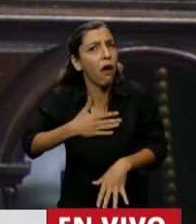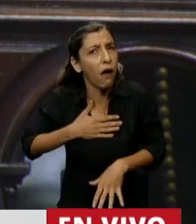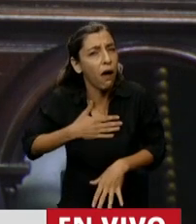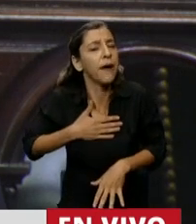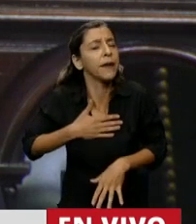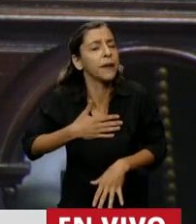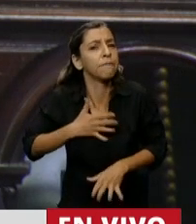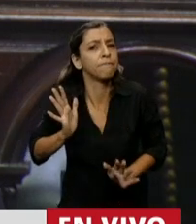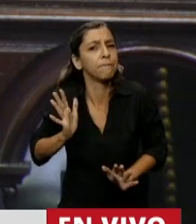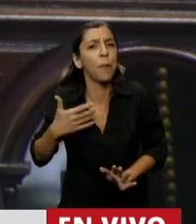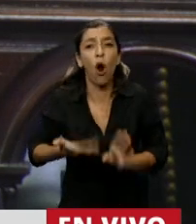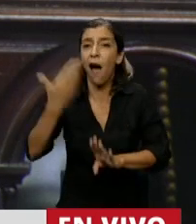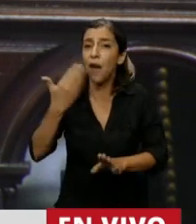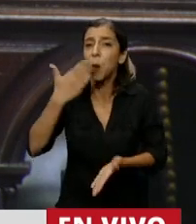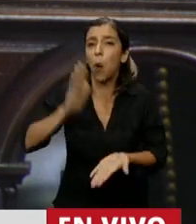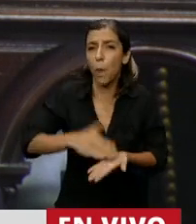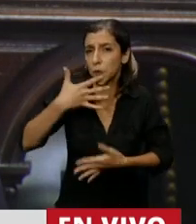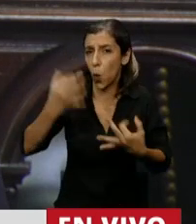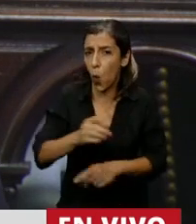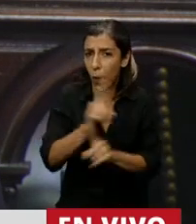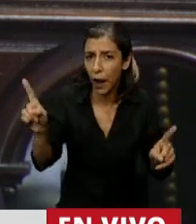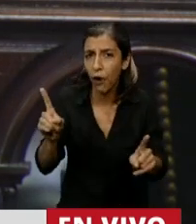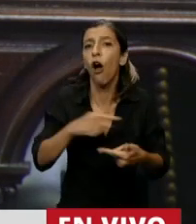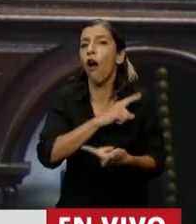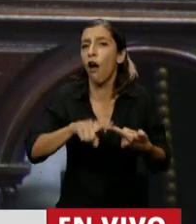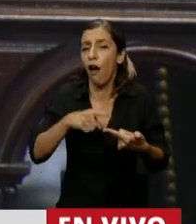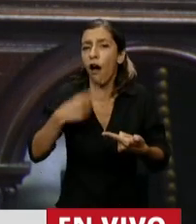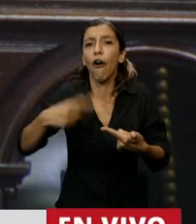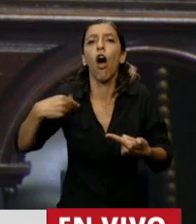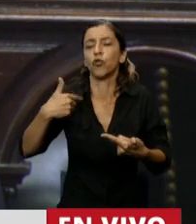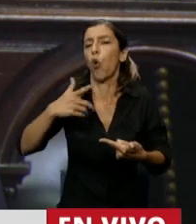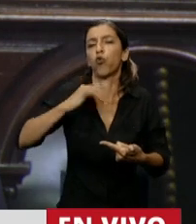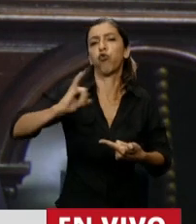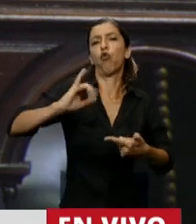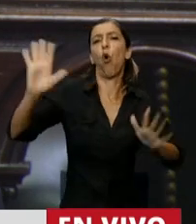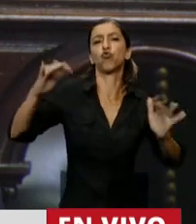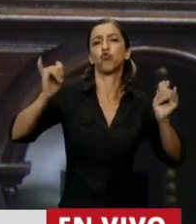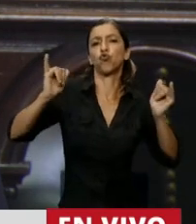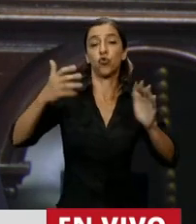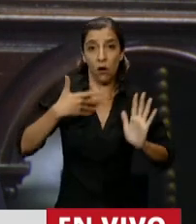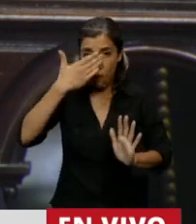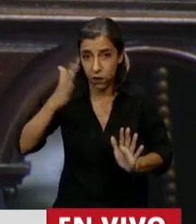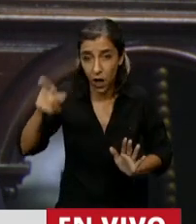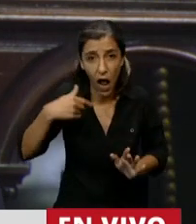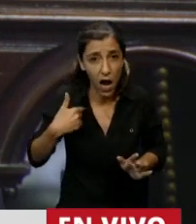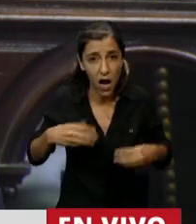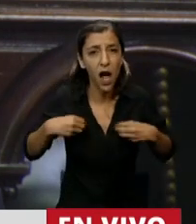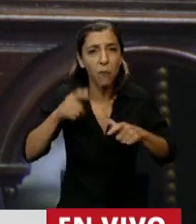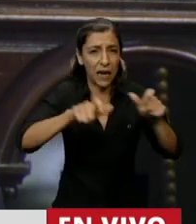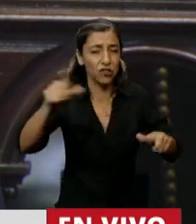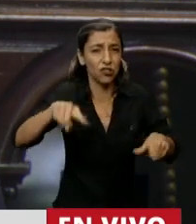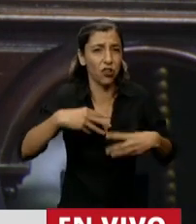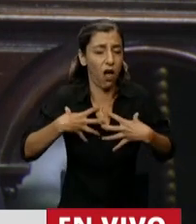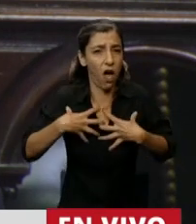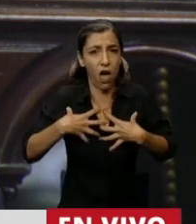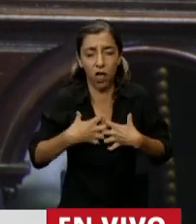palabras y de las promesas que no cumplió, de las expectativas que generó y que está frustrando una tras una